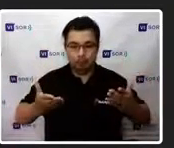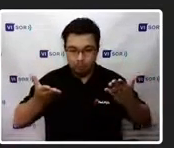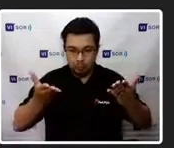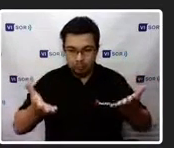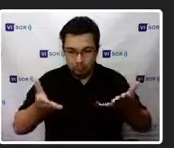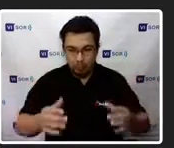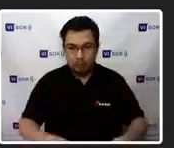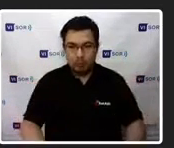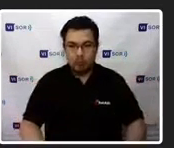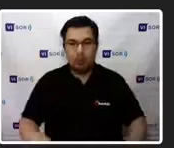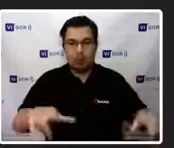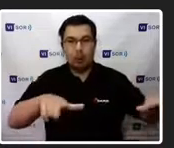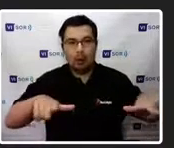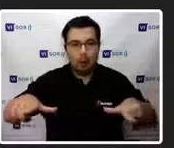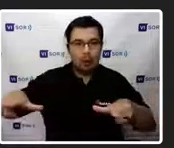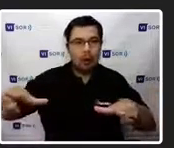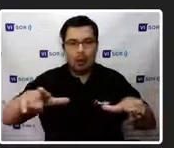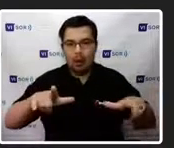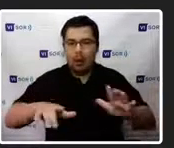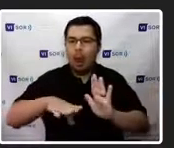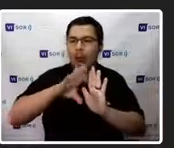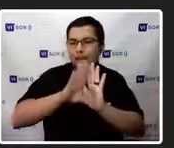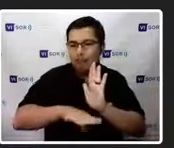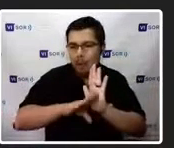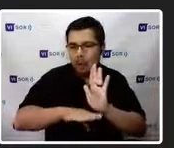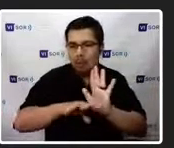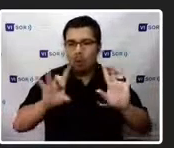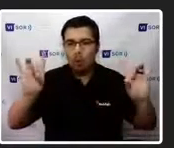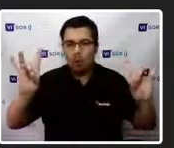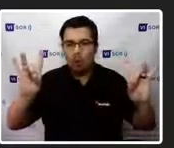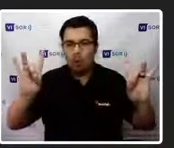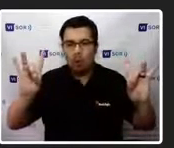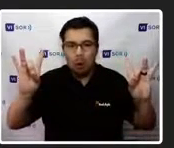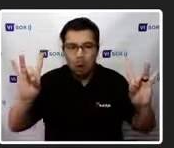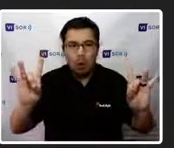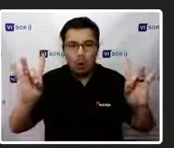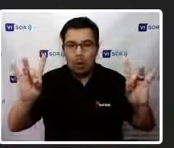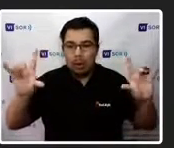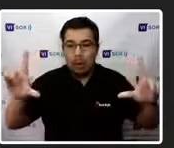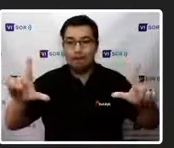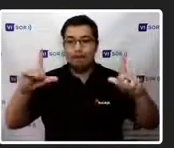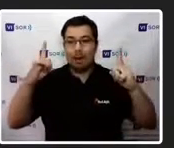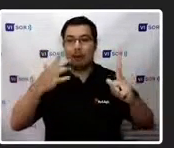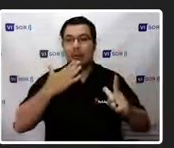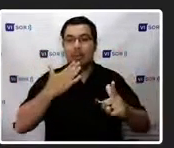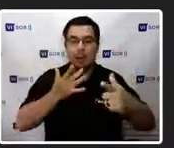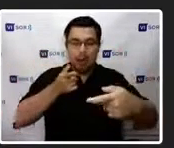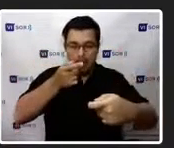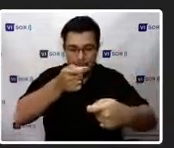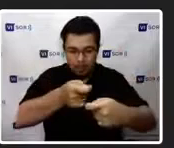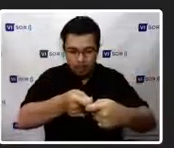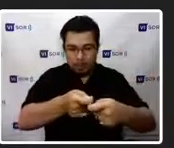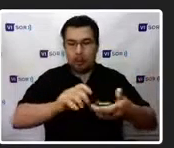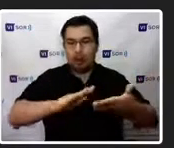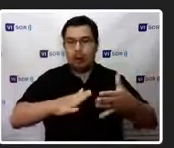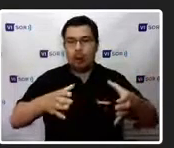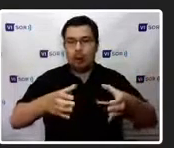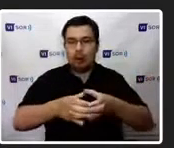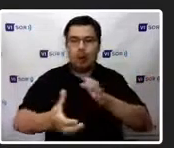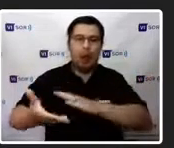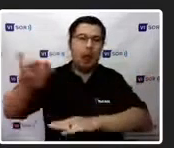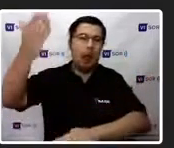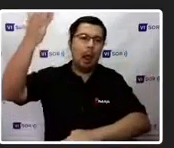impacto y que aporte económicamente a la localidad. Tuvimos la oportunidad de realizar un viaje hace algunos